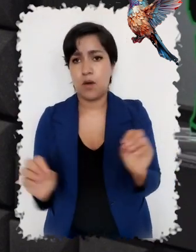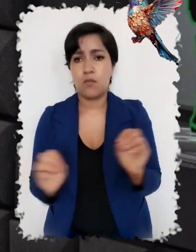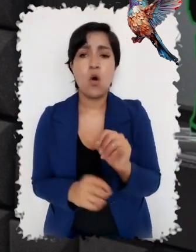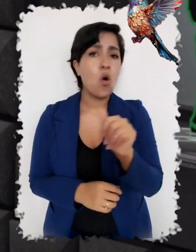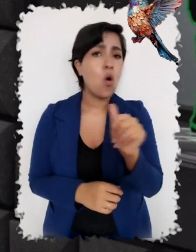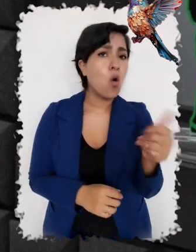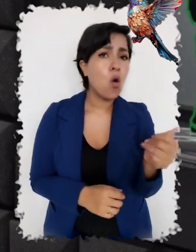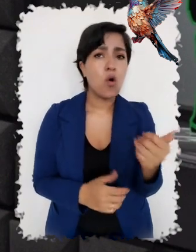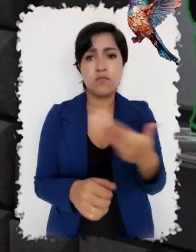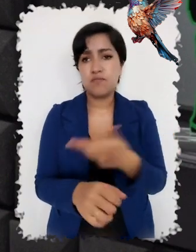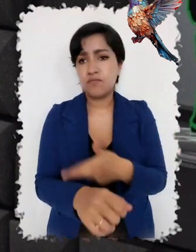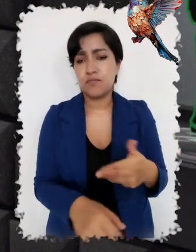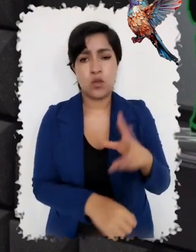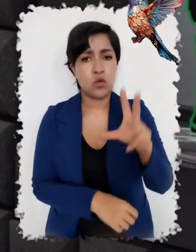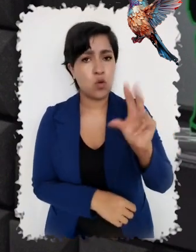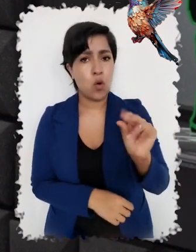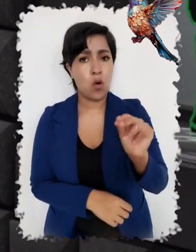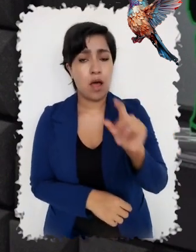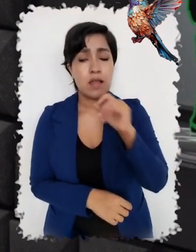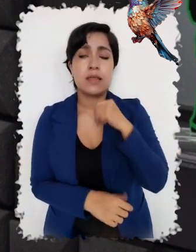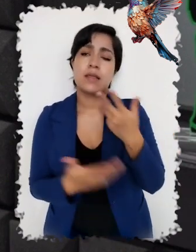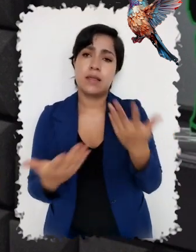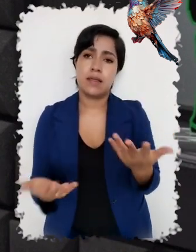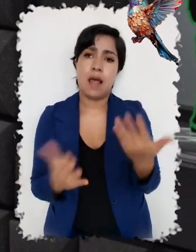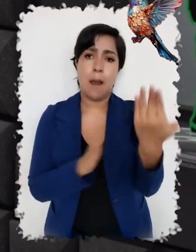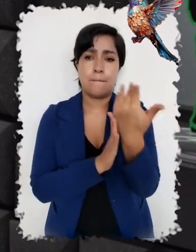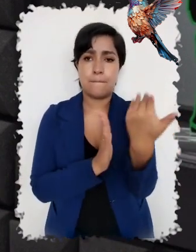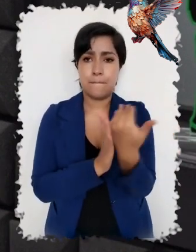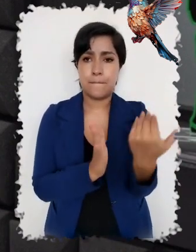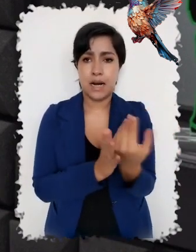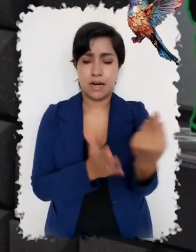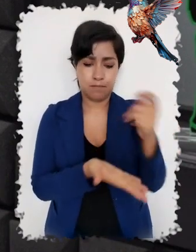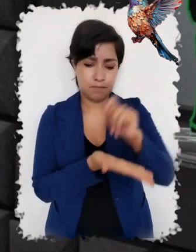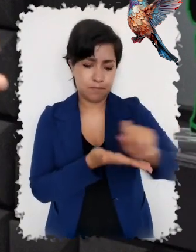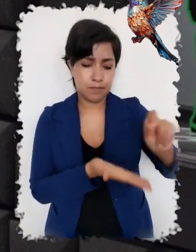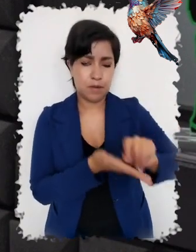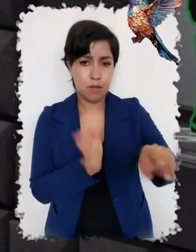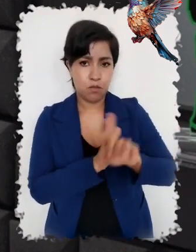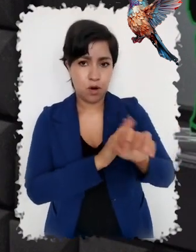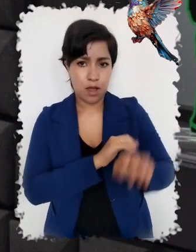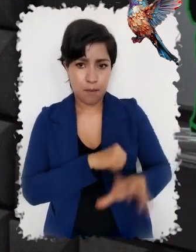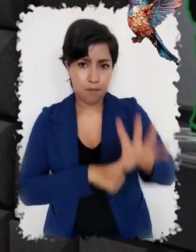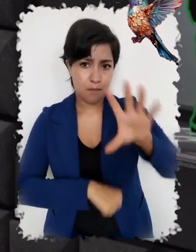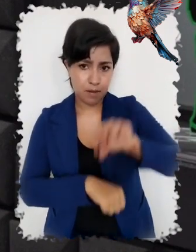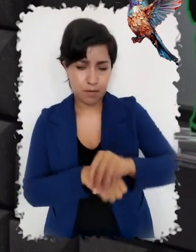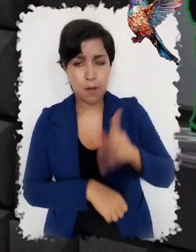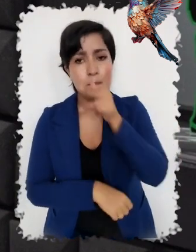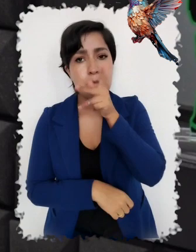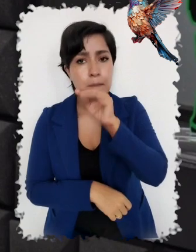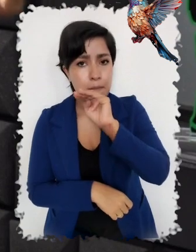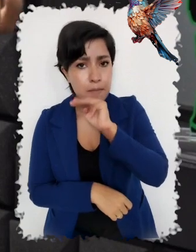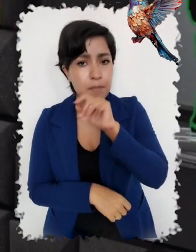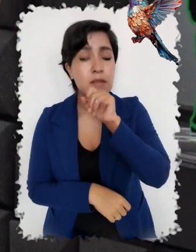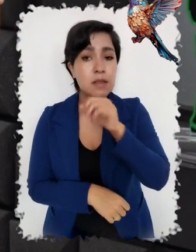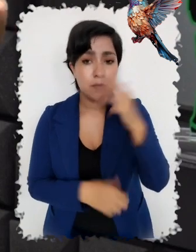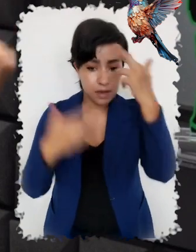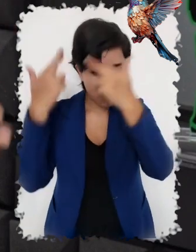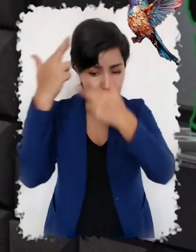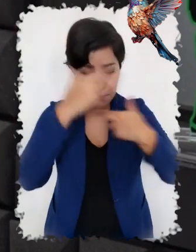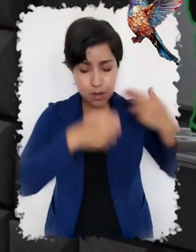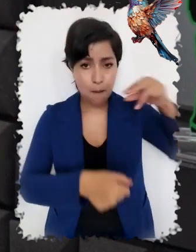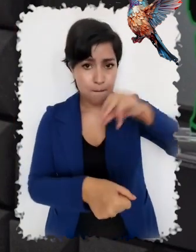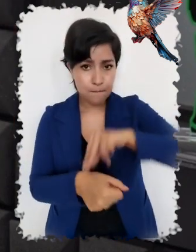otro requisito solo es esa cuestión claramente en los formatos que tienen que llenar pues es la autorización de los papás el la